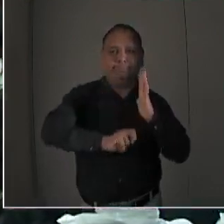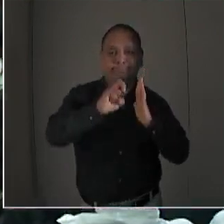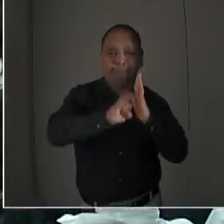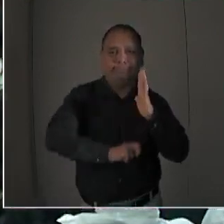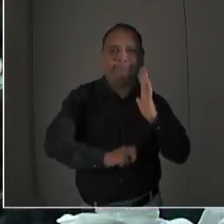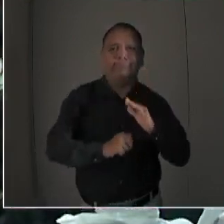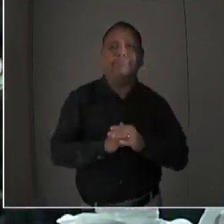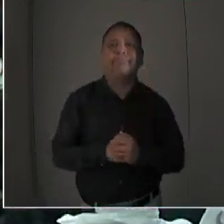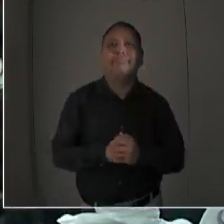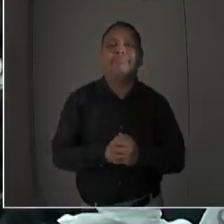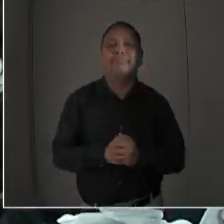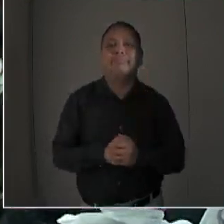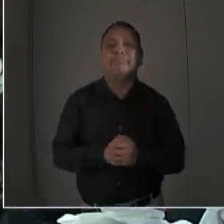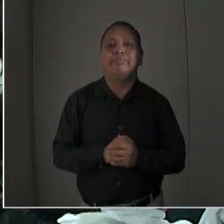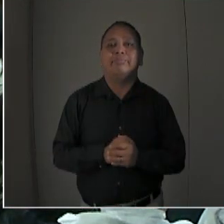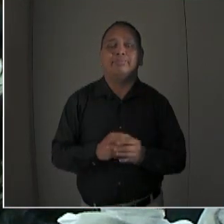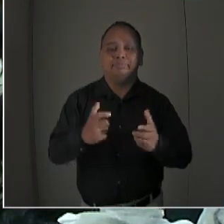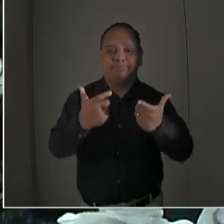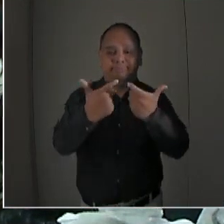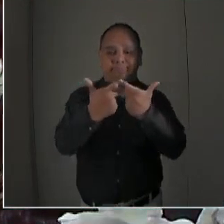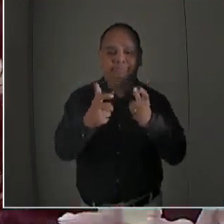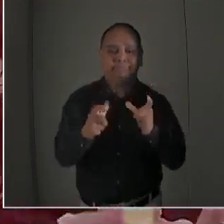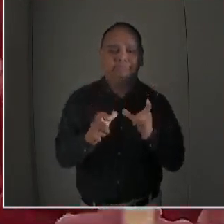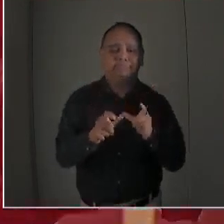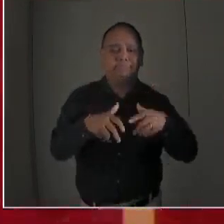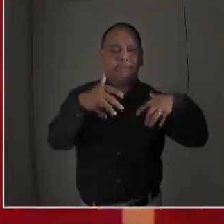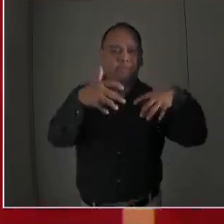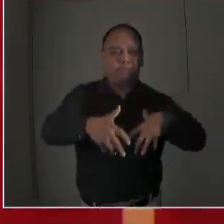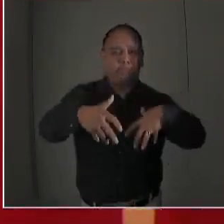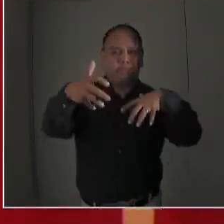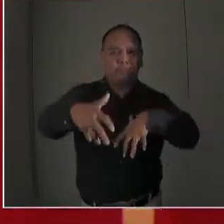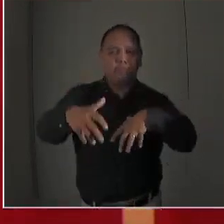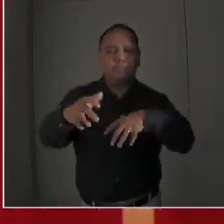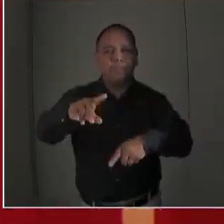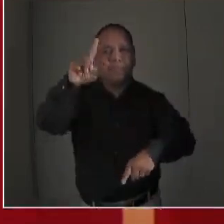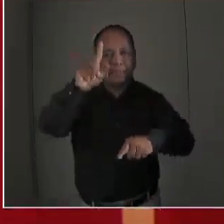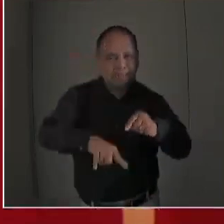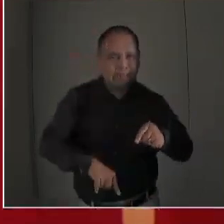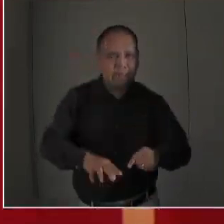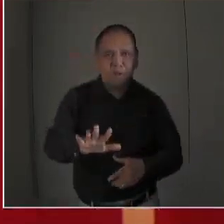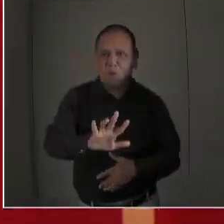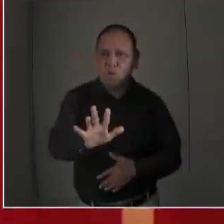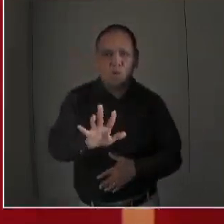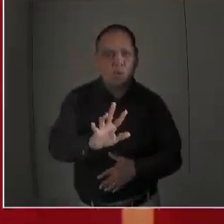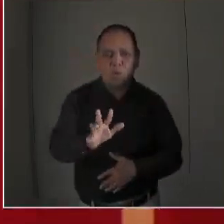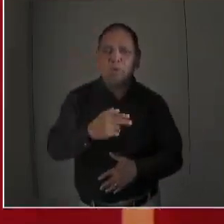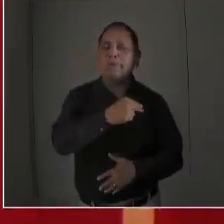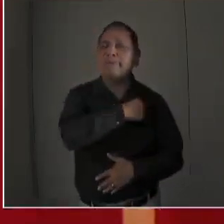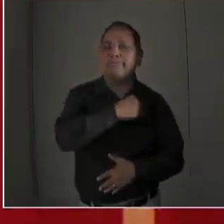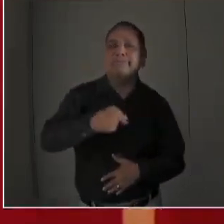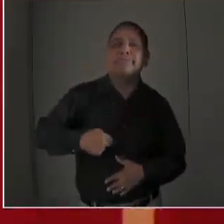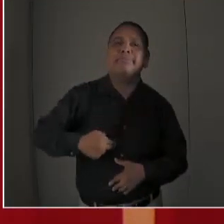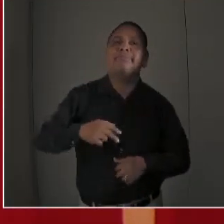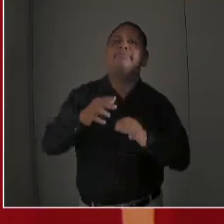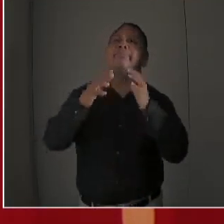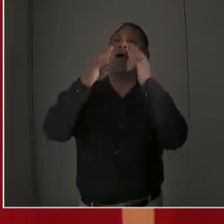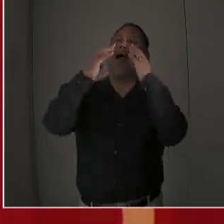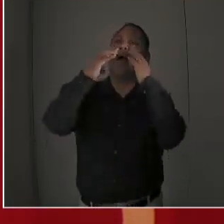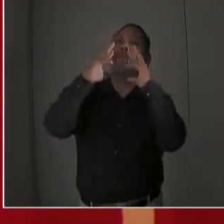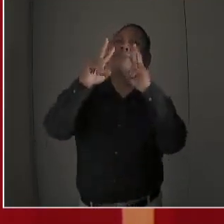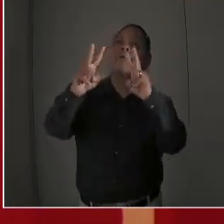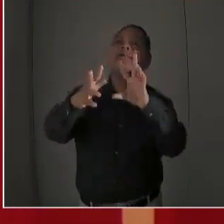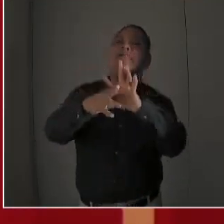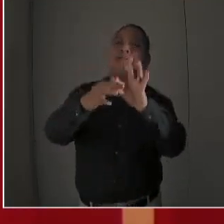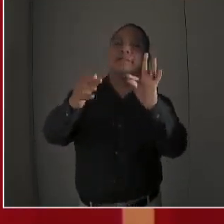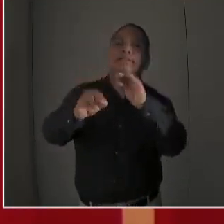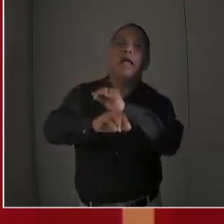dejar de ser un partido movimiento. Nosotros tenemos que tener claro que, claro